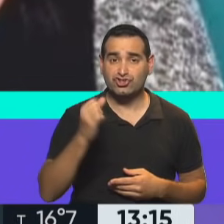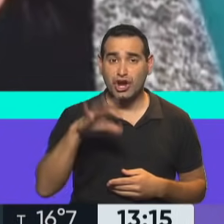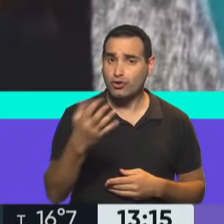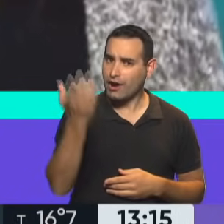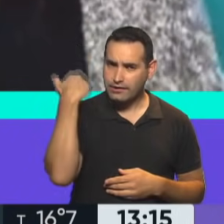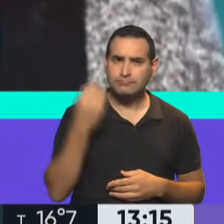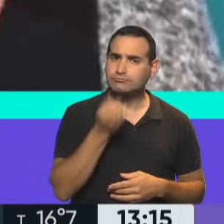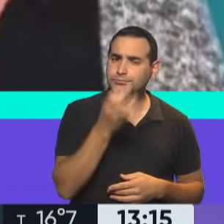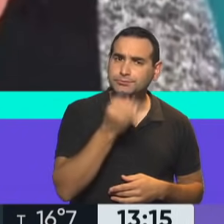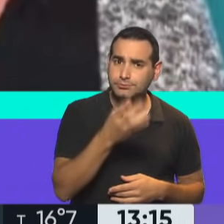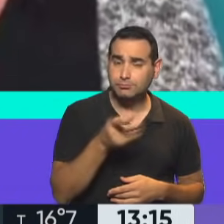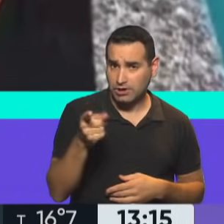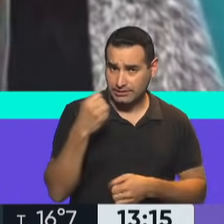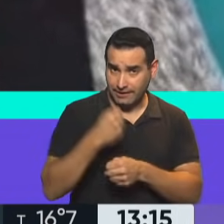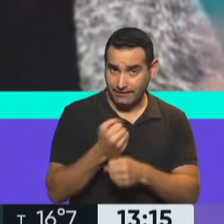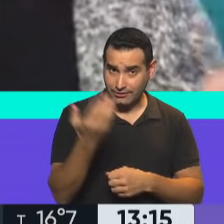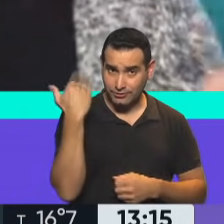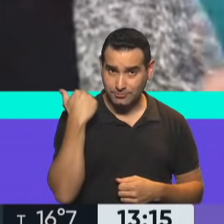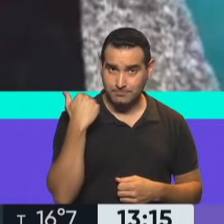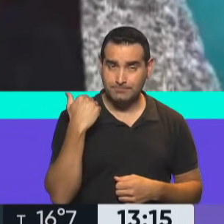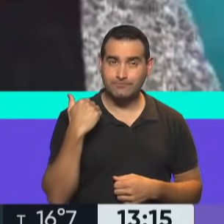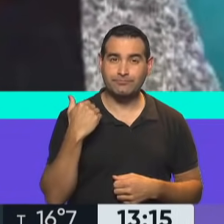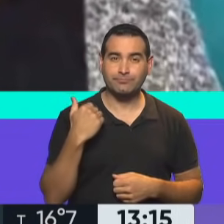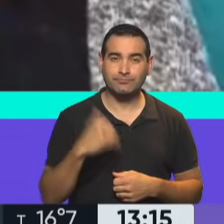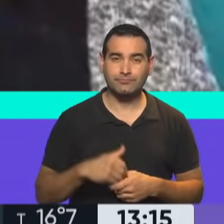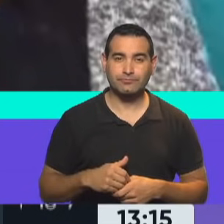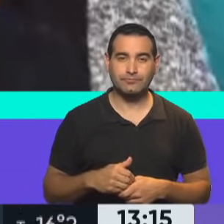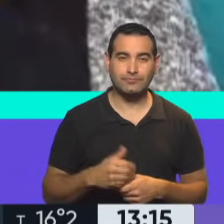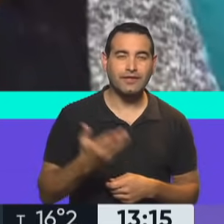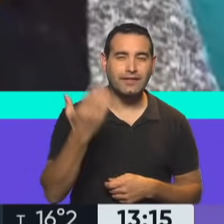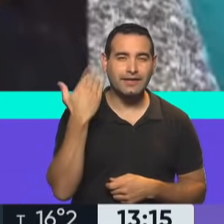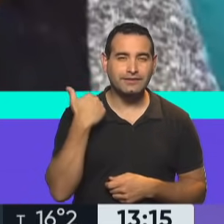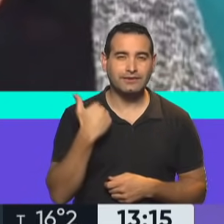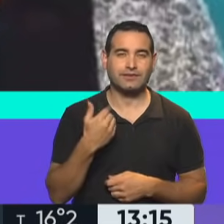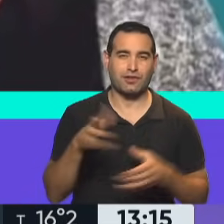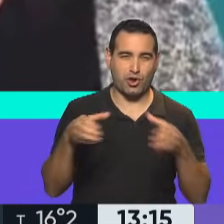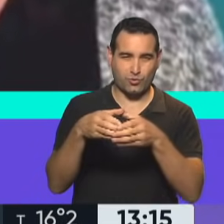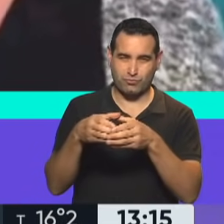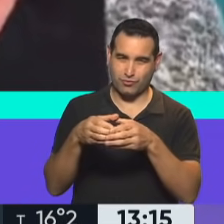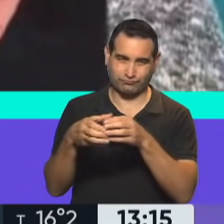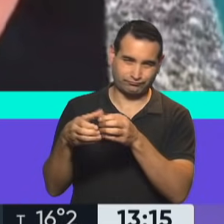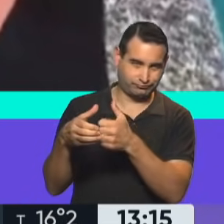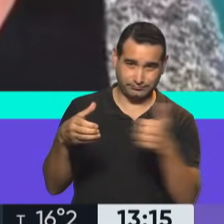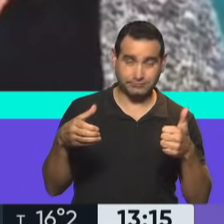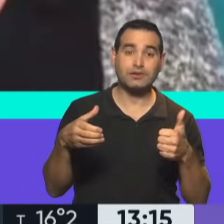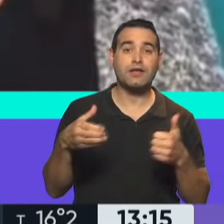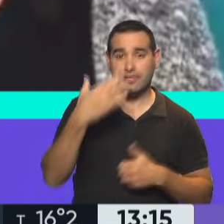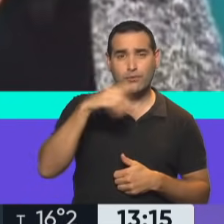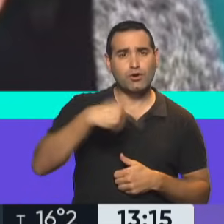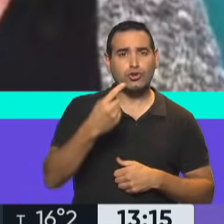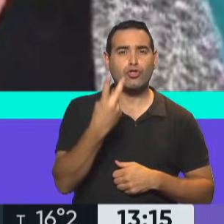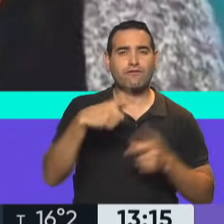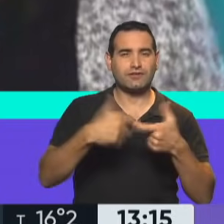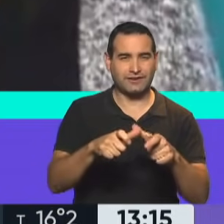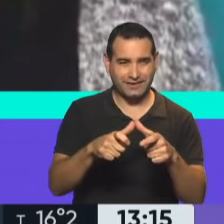haciendo declaraciones porque estuvo trabajando, ¿no? Después del impas con Tambiónica, después del doble, que fue el álbum solista